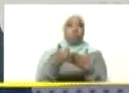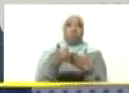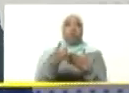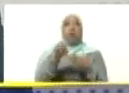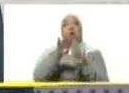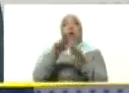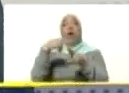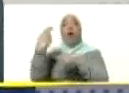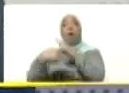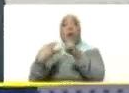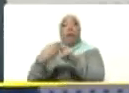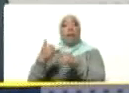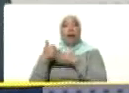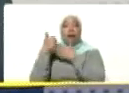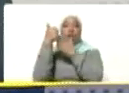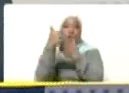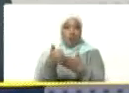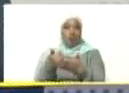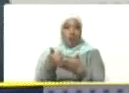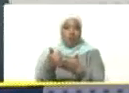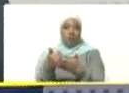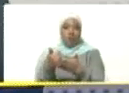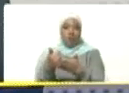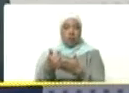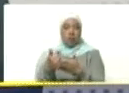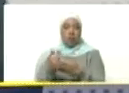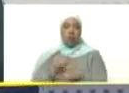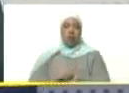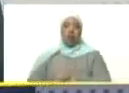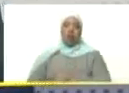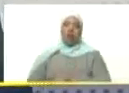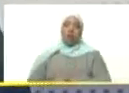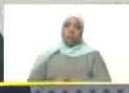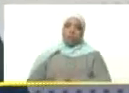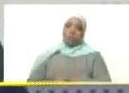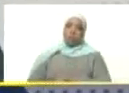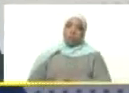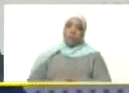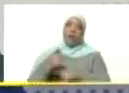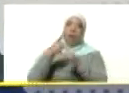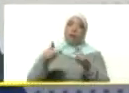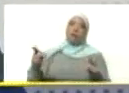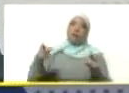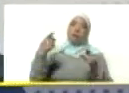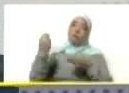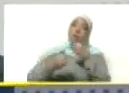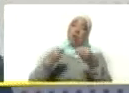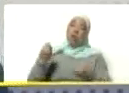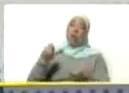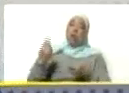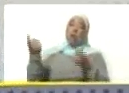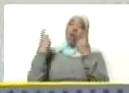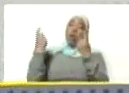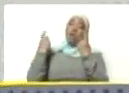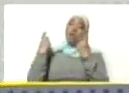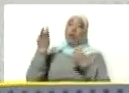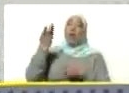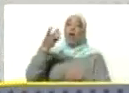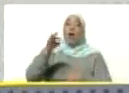humanidad. That was the vision of Fidel. Esa fue la visión de Fidel. And that is the